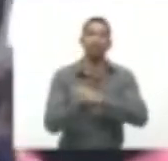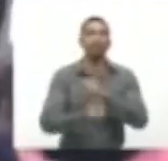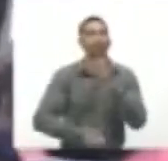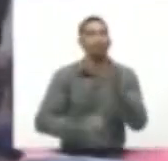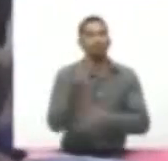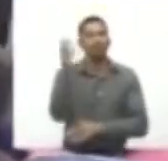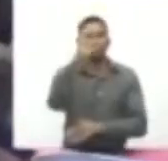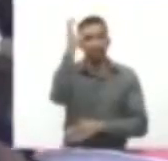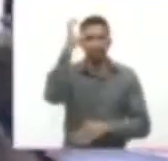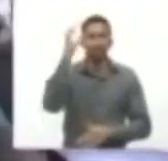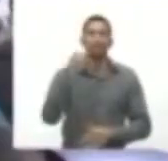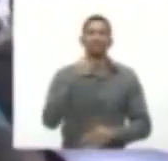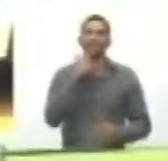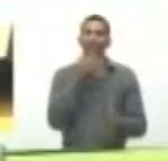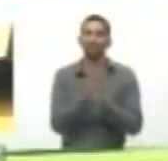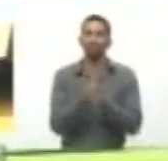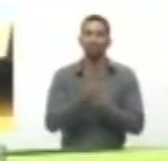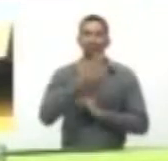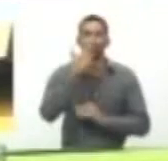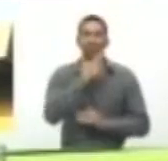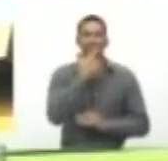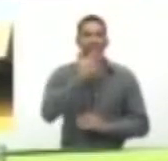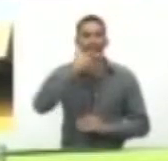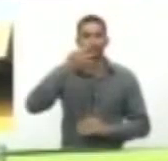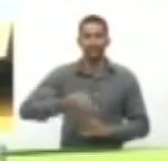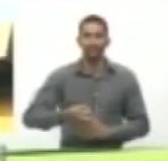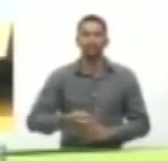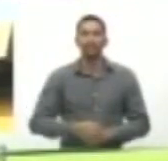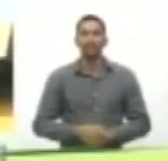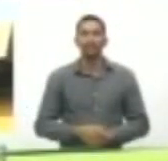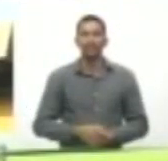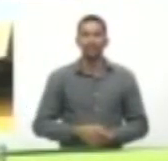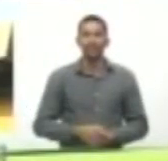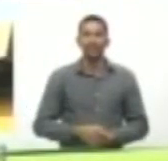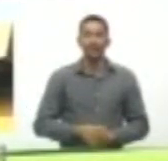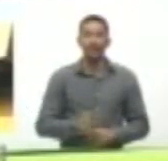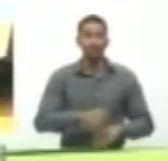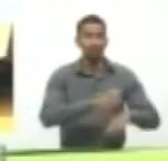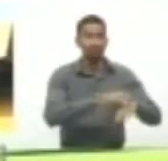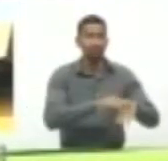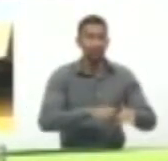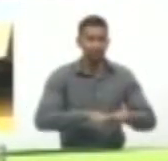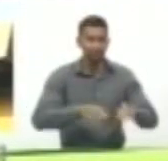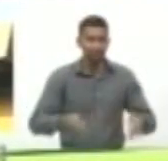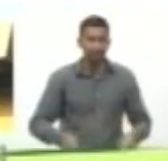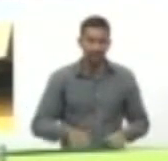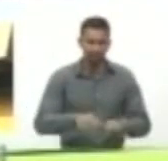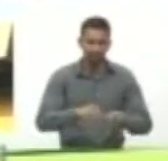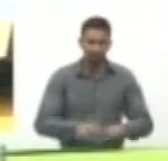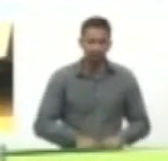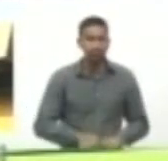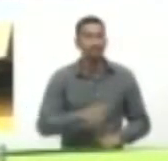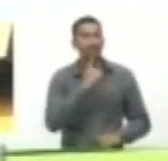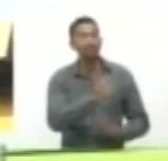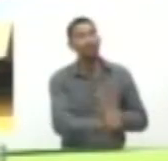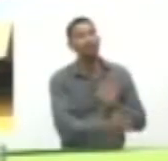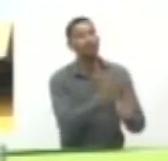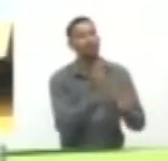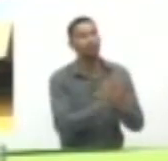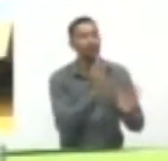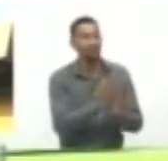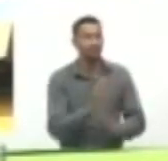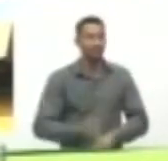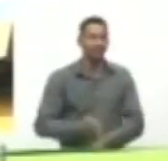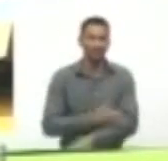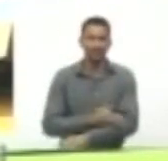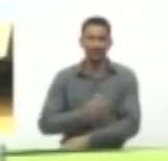un compromiso con la verdad. Y vamos inmediatamente a sala de redacción, ahí está Jason Barandica con más noticias. Jason, ¿qué información nos tiene sobre los dos